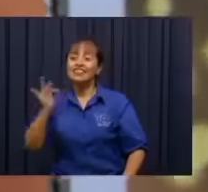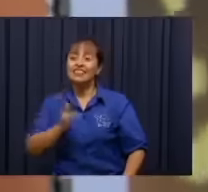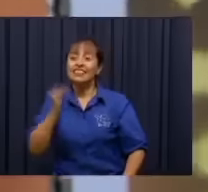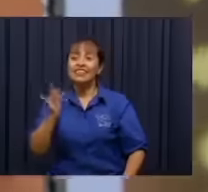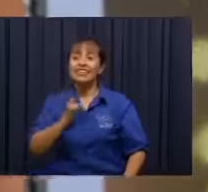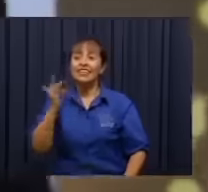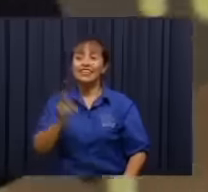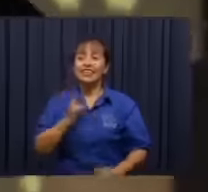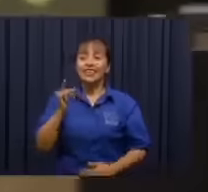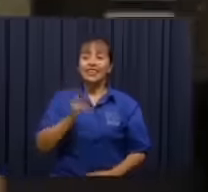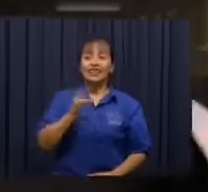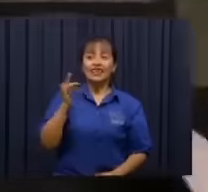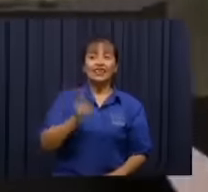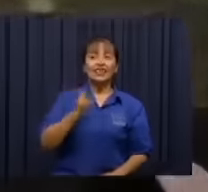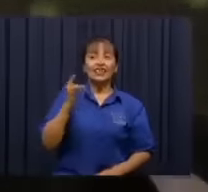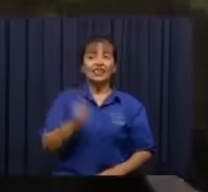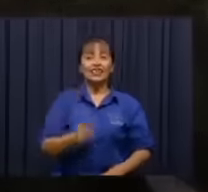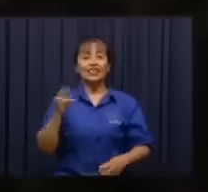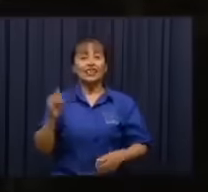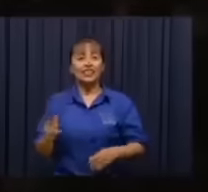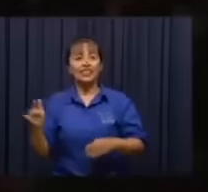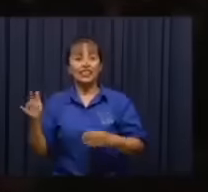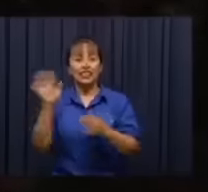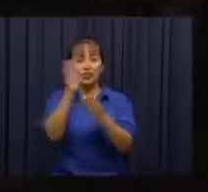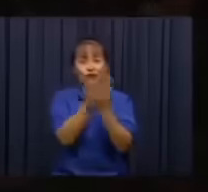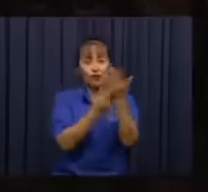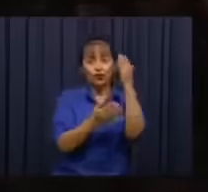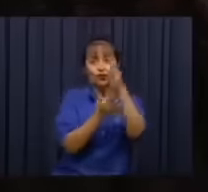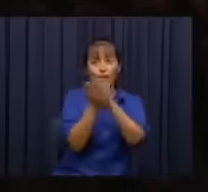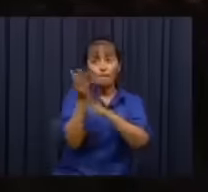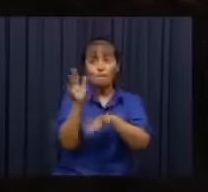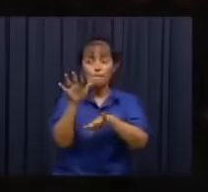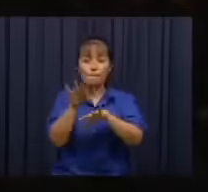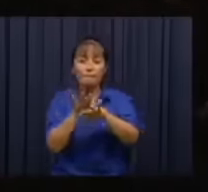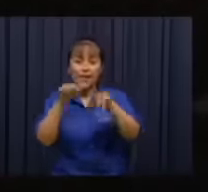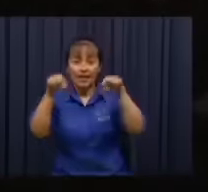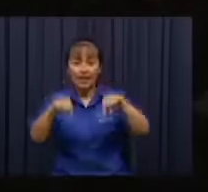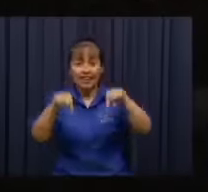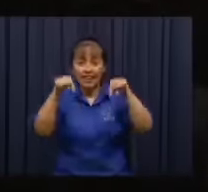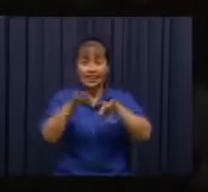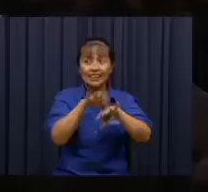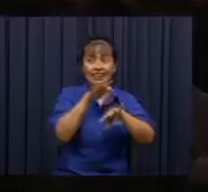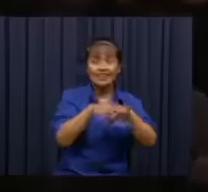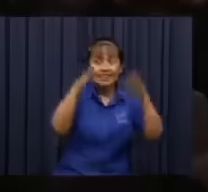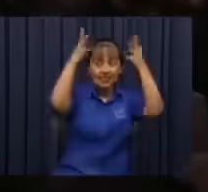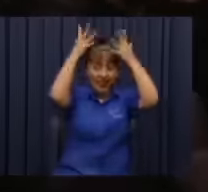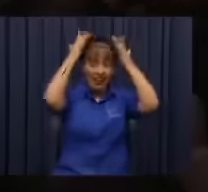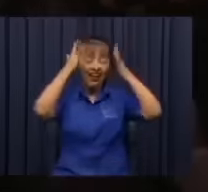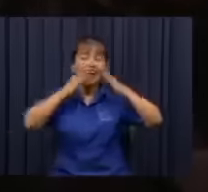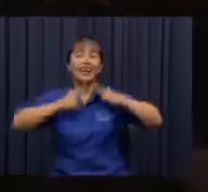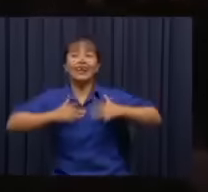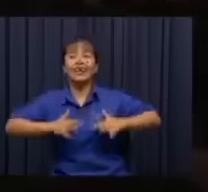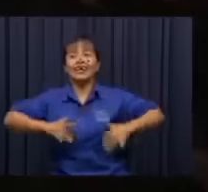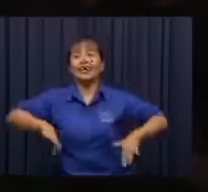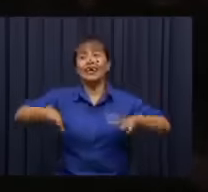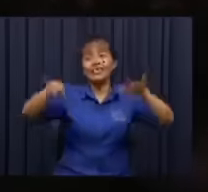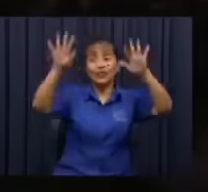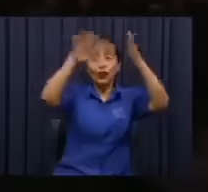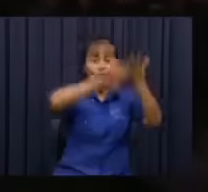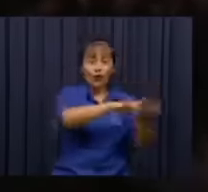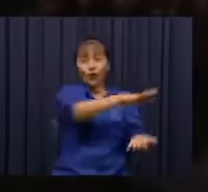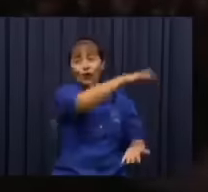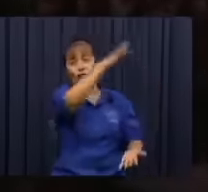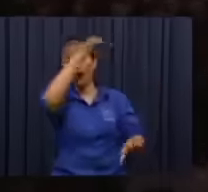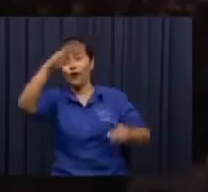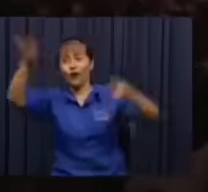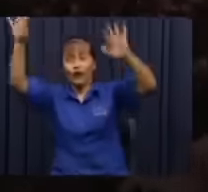sentir. Sobre mis manos, sobre mis pies, en mi cabeza y en mi ser. Está cayendo